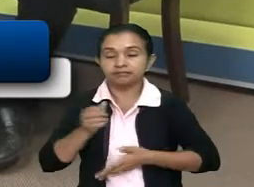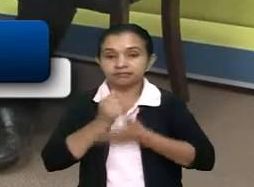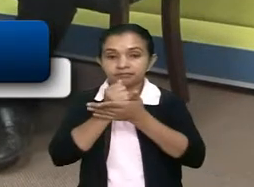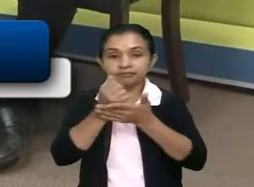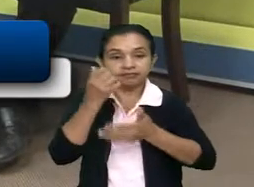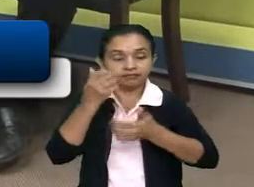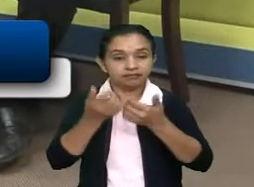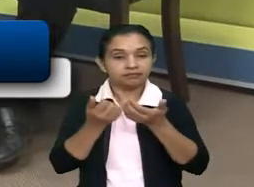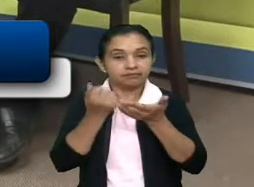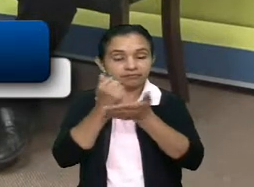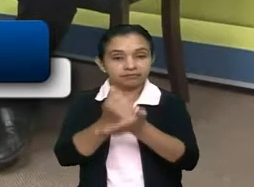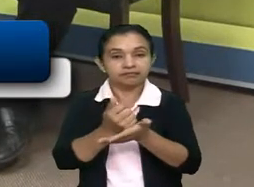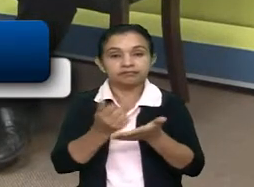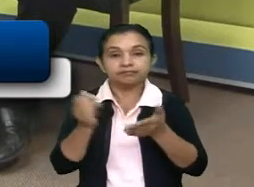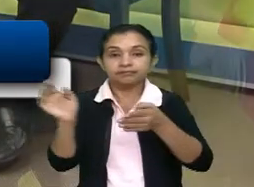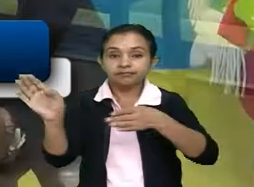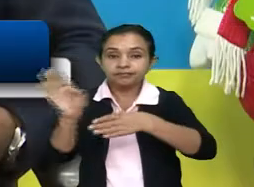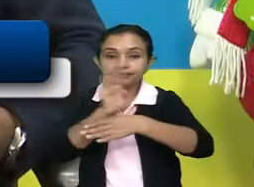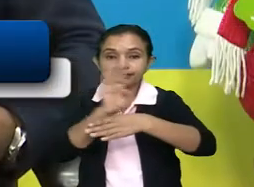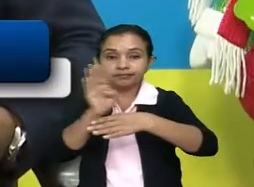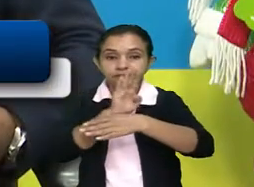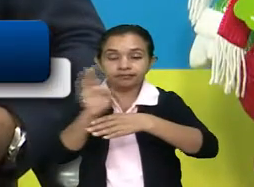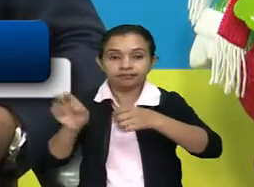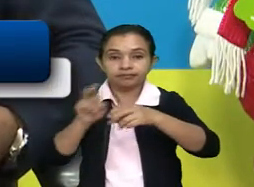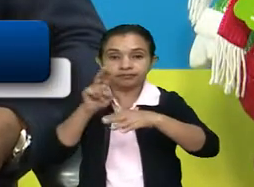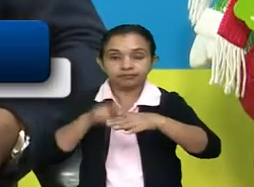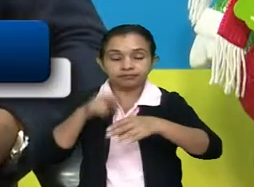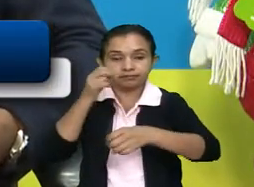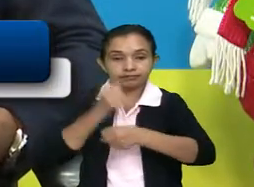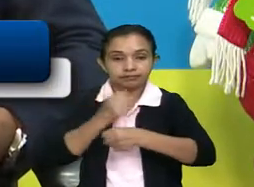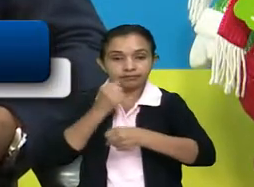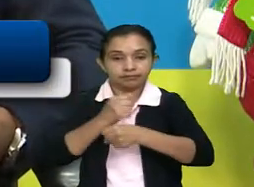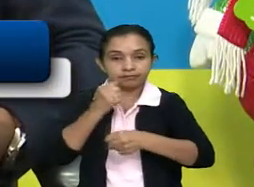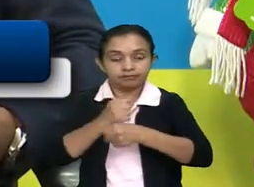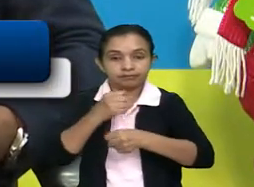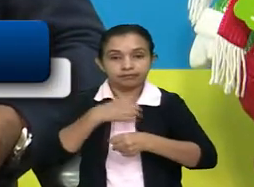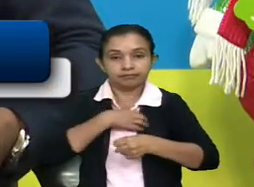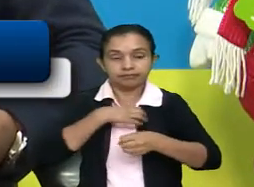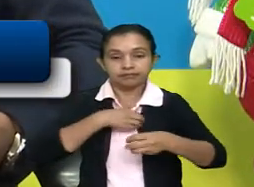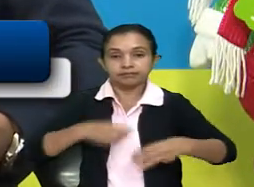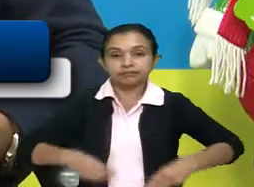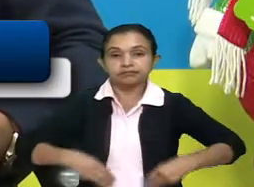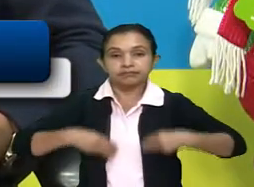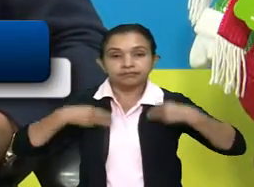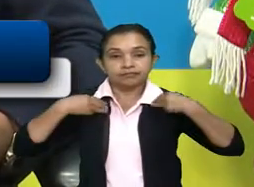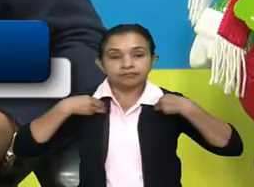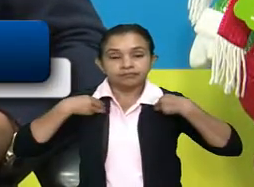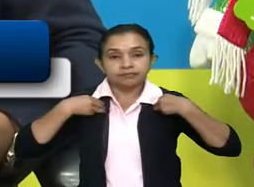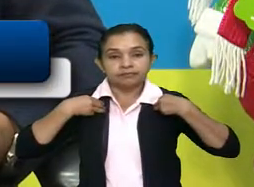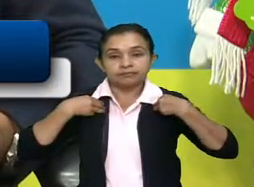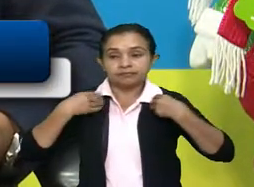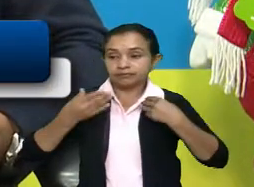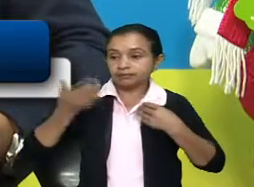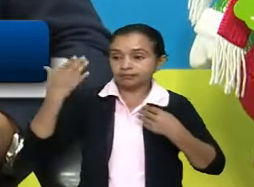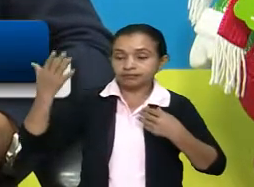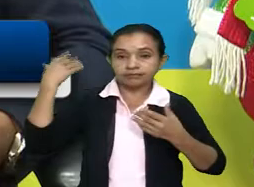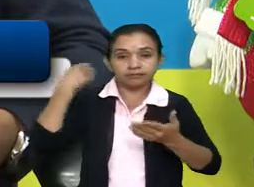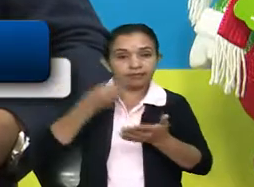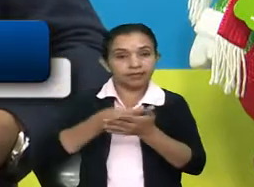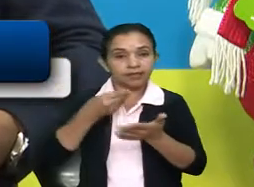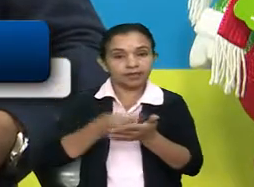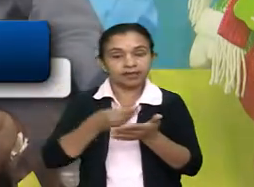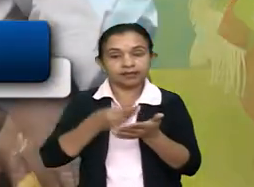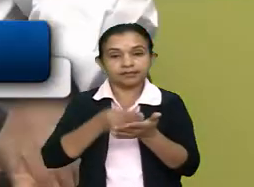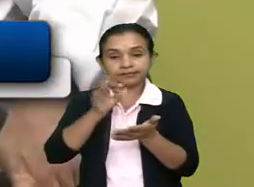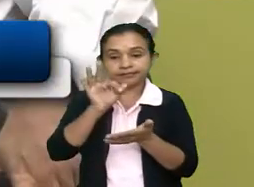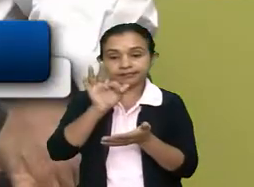ahora el banco nacional de sangre ha venido trabajando también en su modernización recientemente adquirieron una máquina que se llama